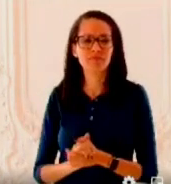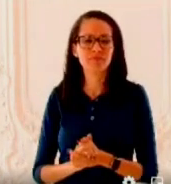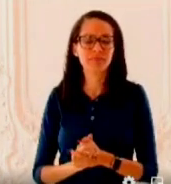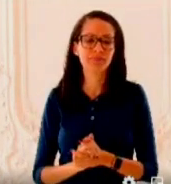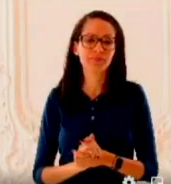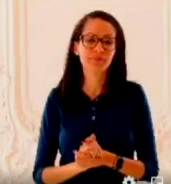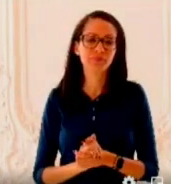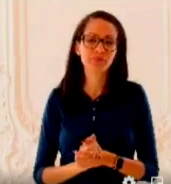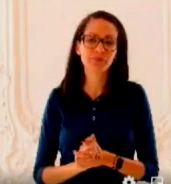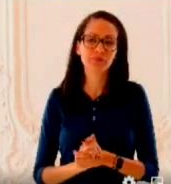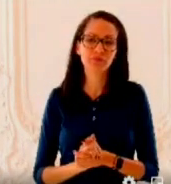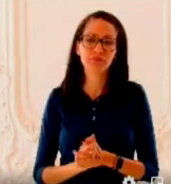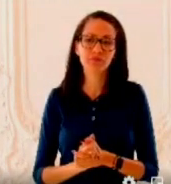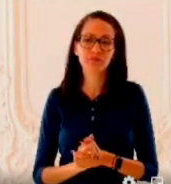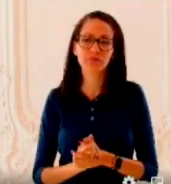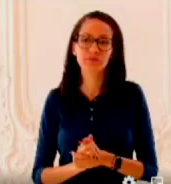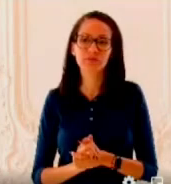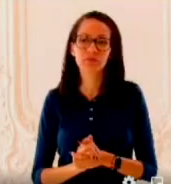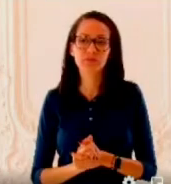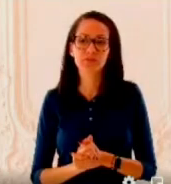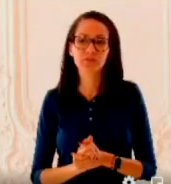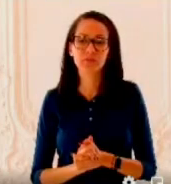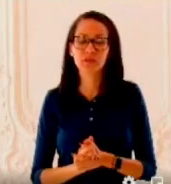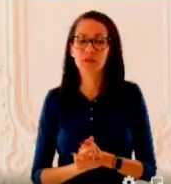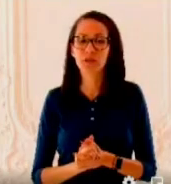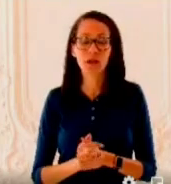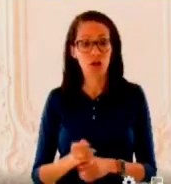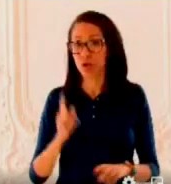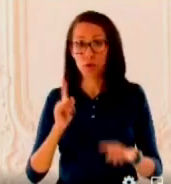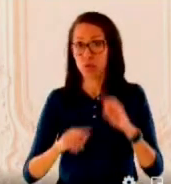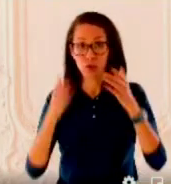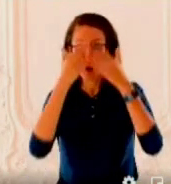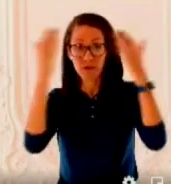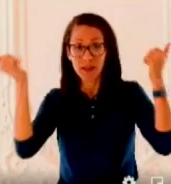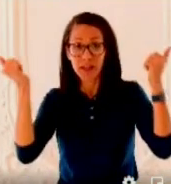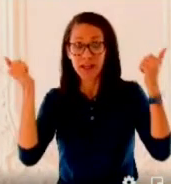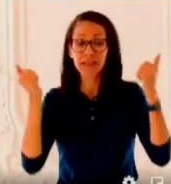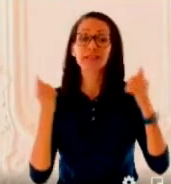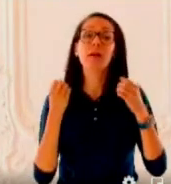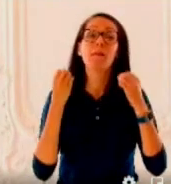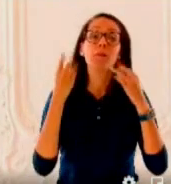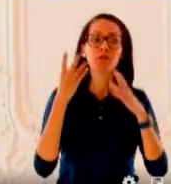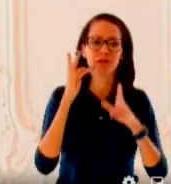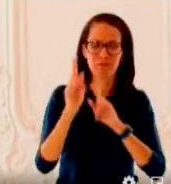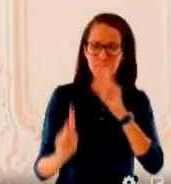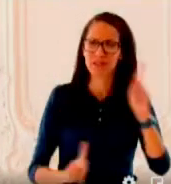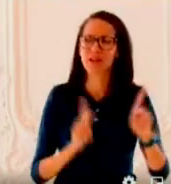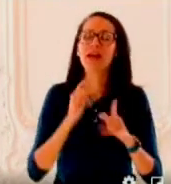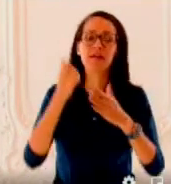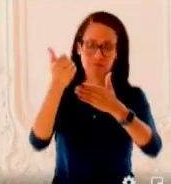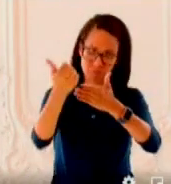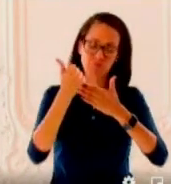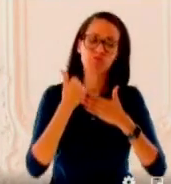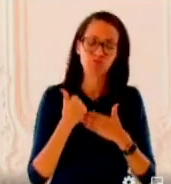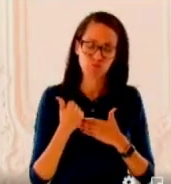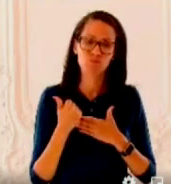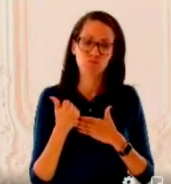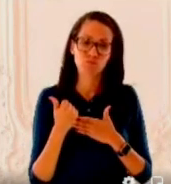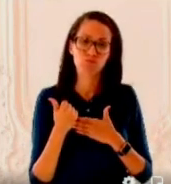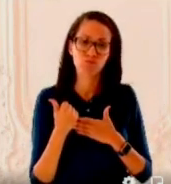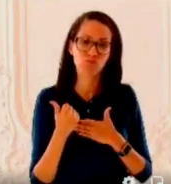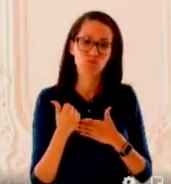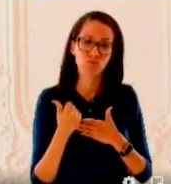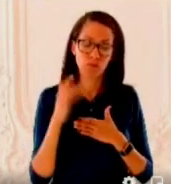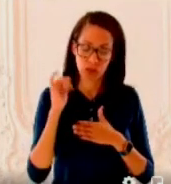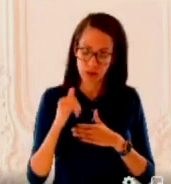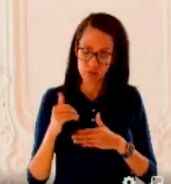lograrlo. No puedo dejar pasar por alto que han sido muchas las personas que me han ayudado en este